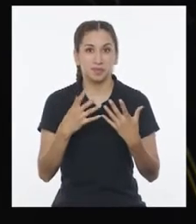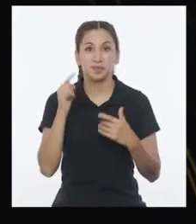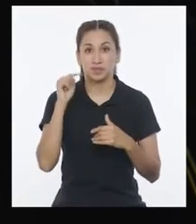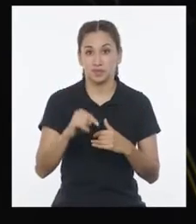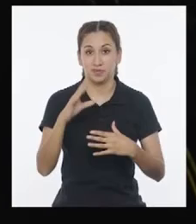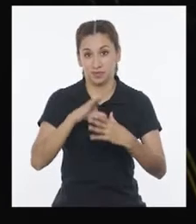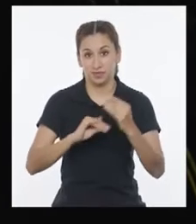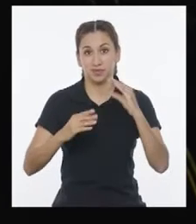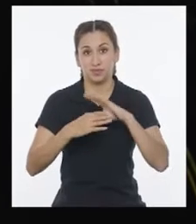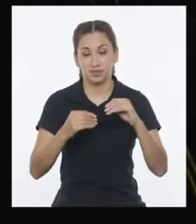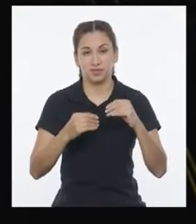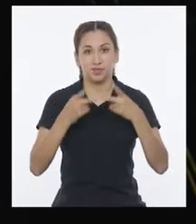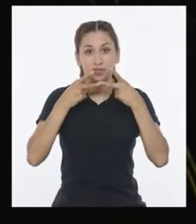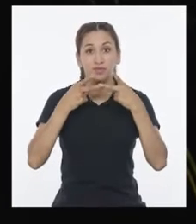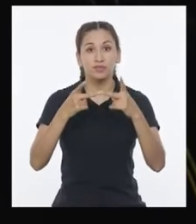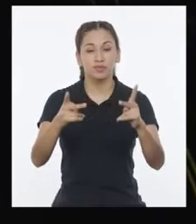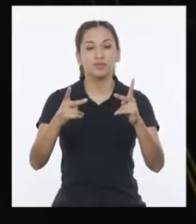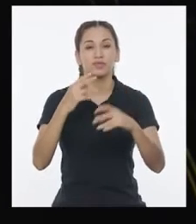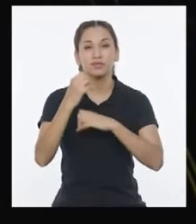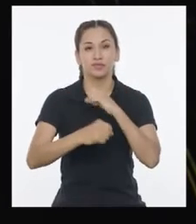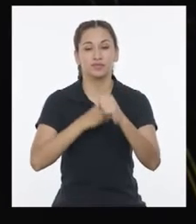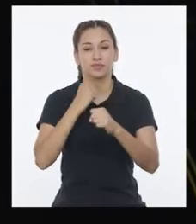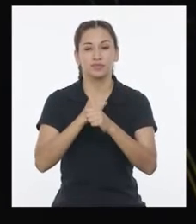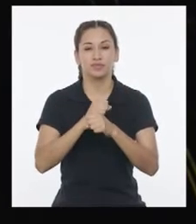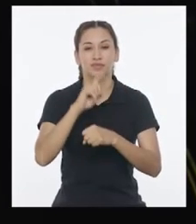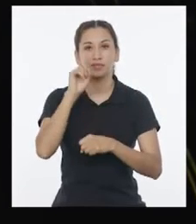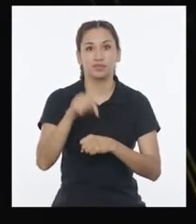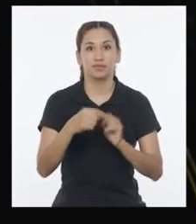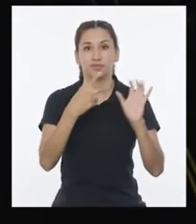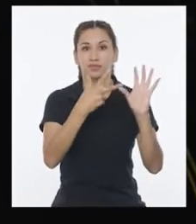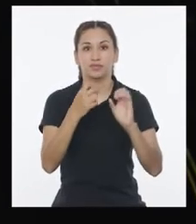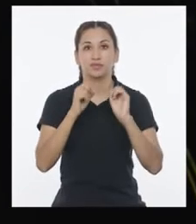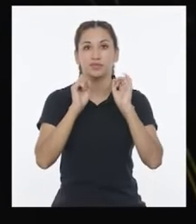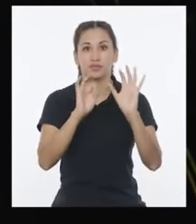idea, este cuento fue publicado el año